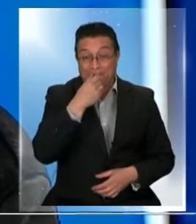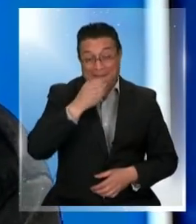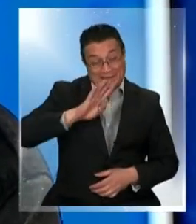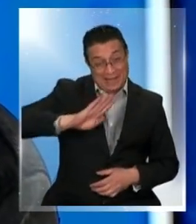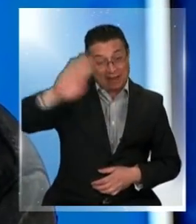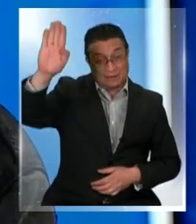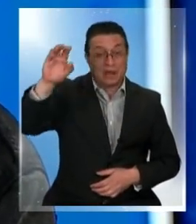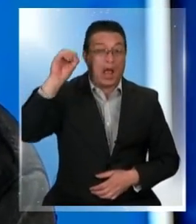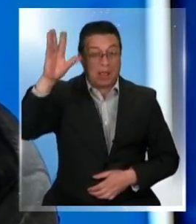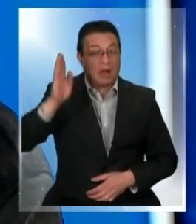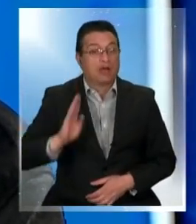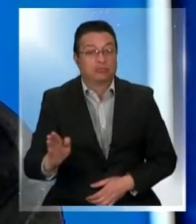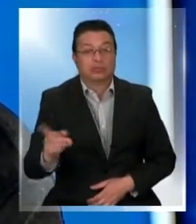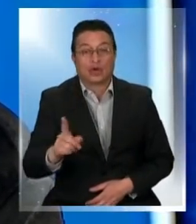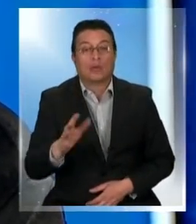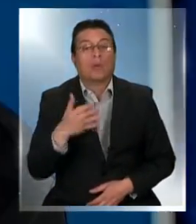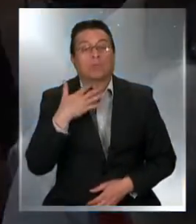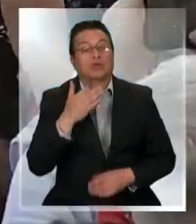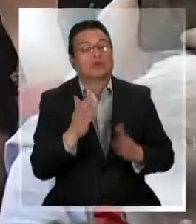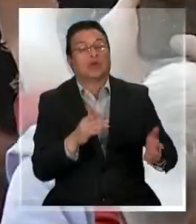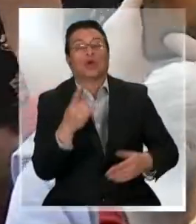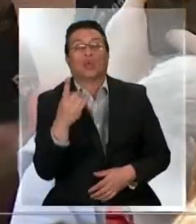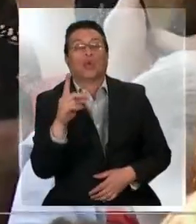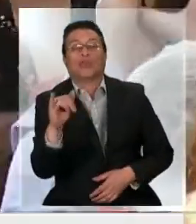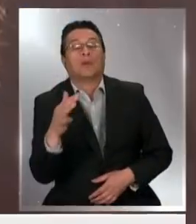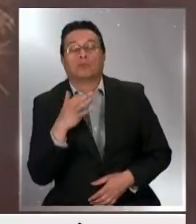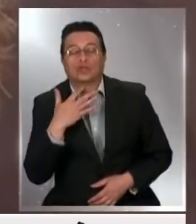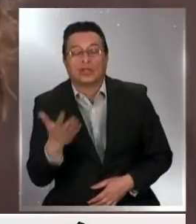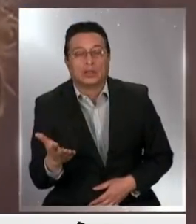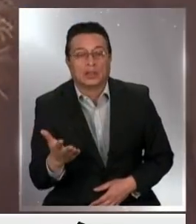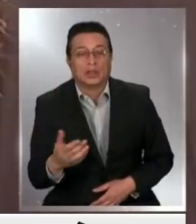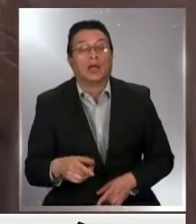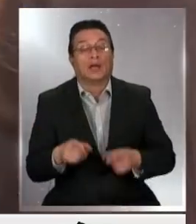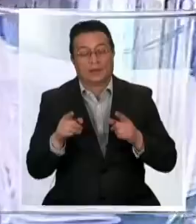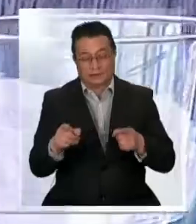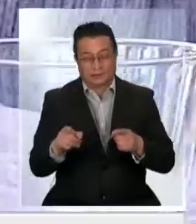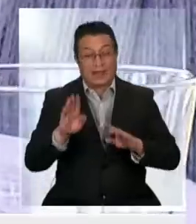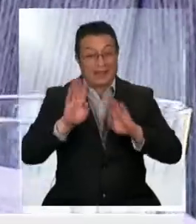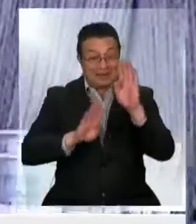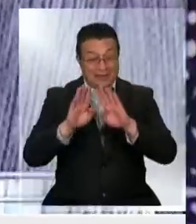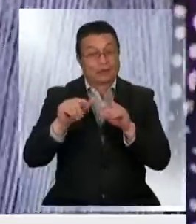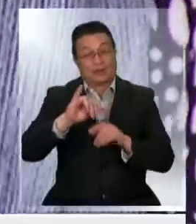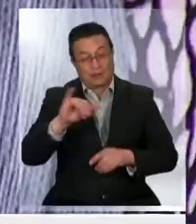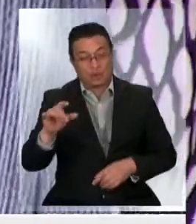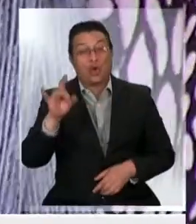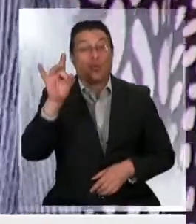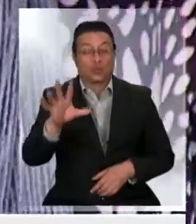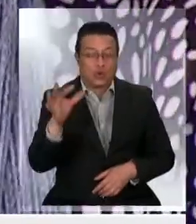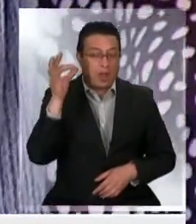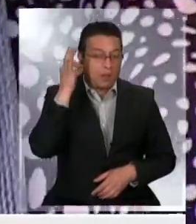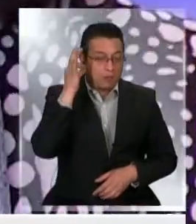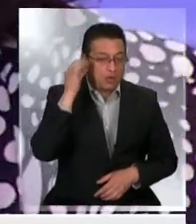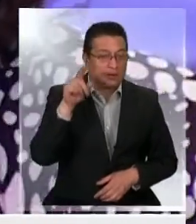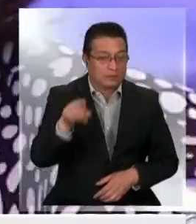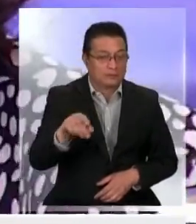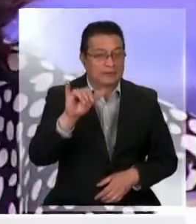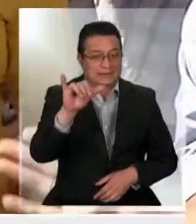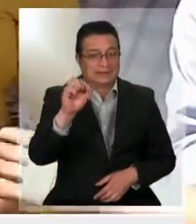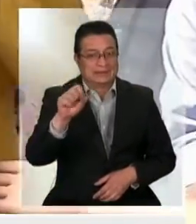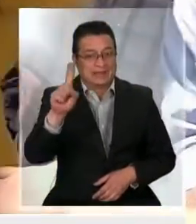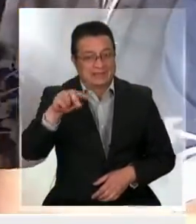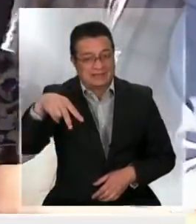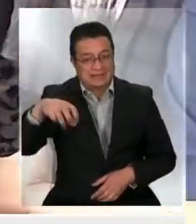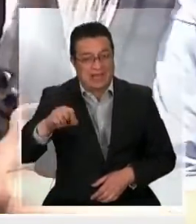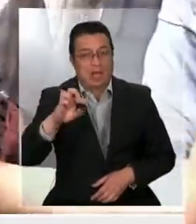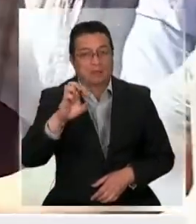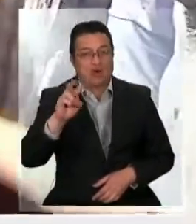en Alemania. ¿Por qué tendría que haber seguido la UDI? La próxima semana en el candidato será el turno de la única mujer en competencia, la abanderada del